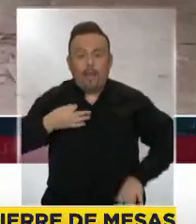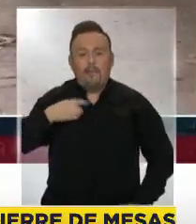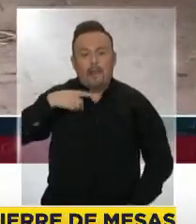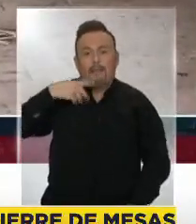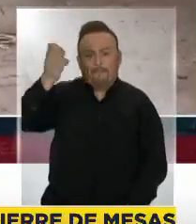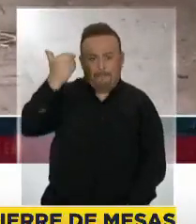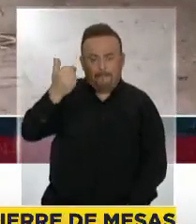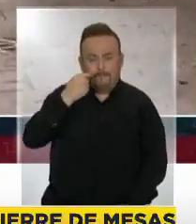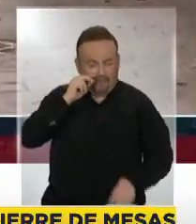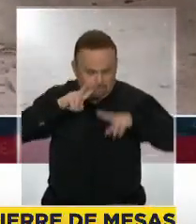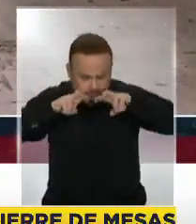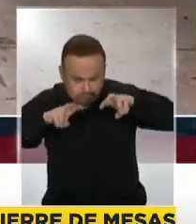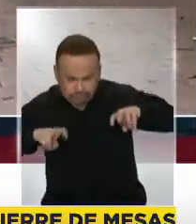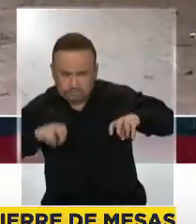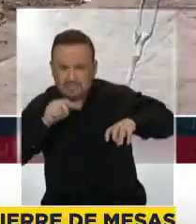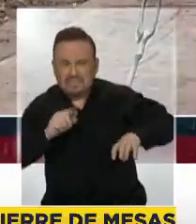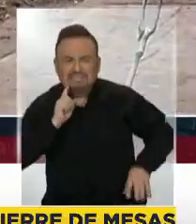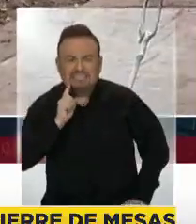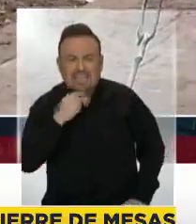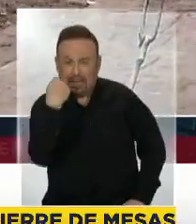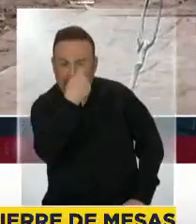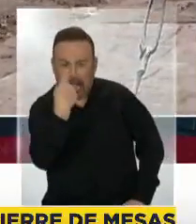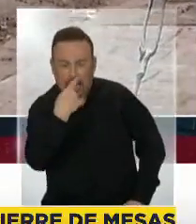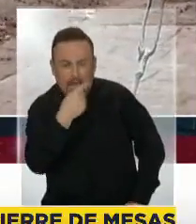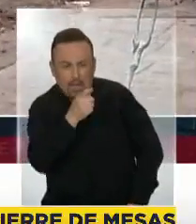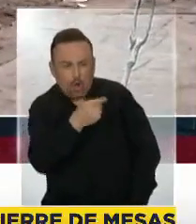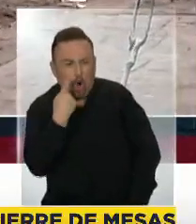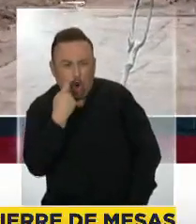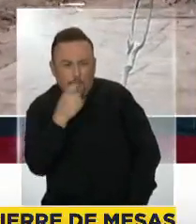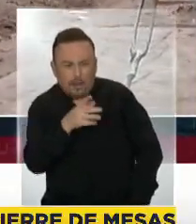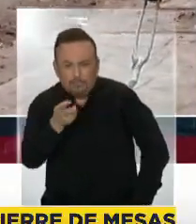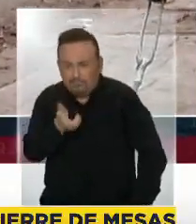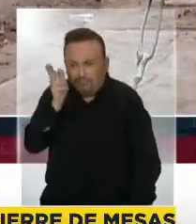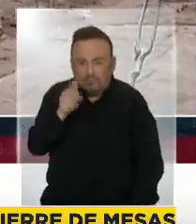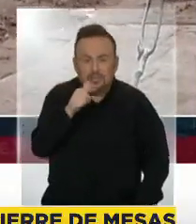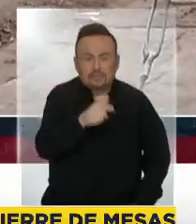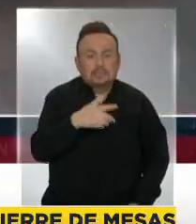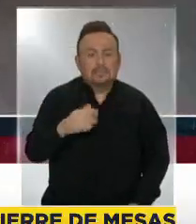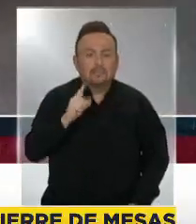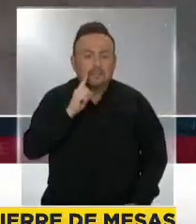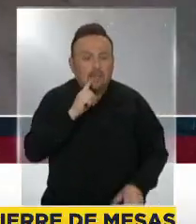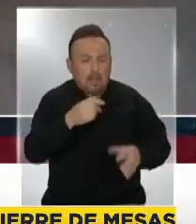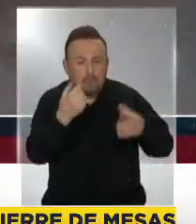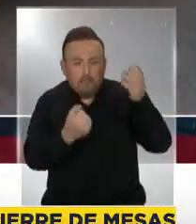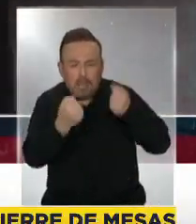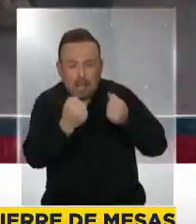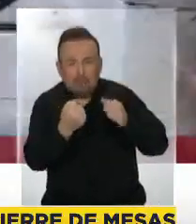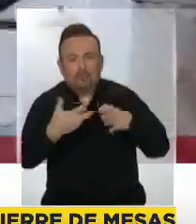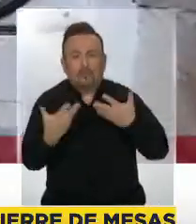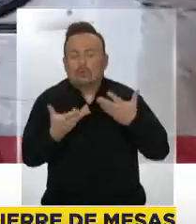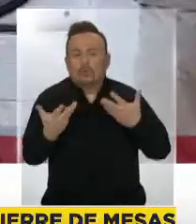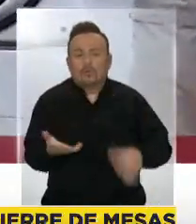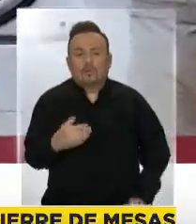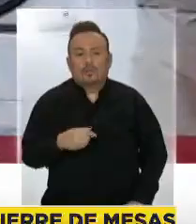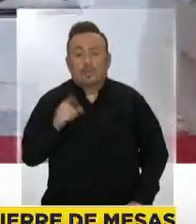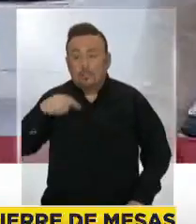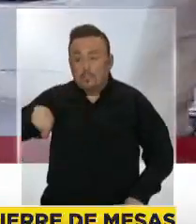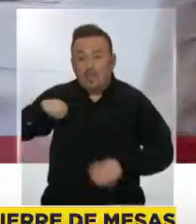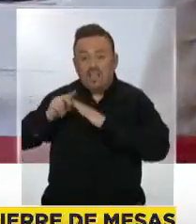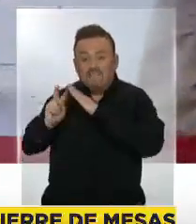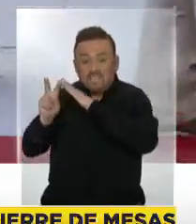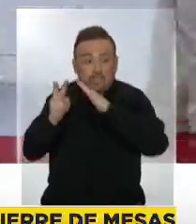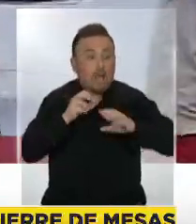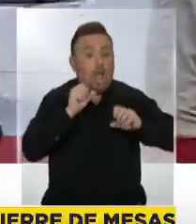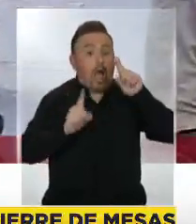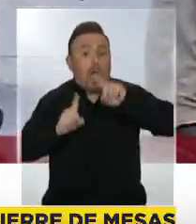con algunas de las imágenes, las estamos procesando, como también, en este caso, el relato de propios vecinos, en las características, si